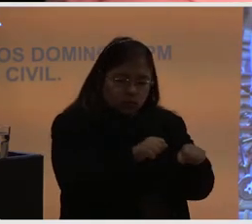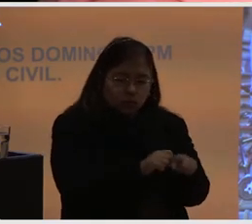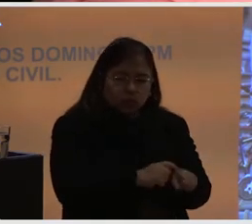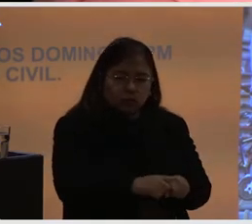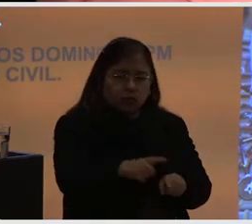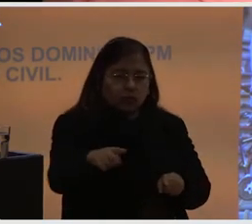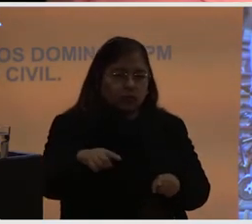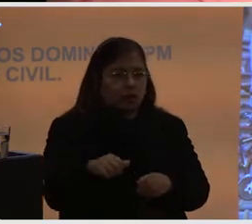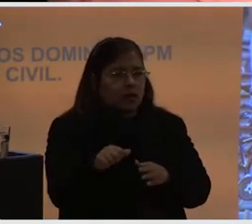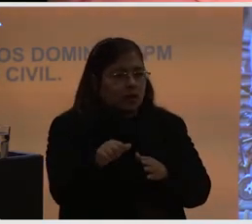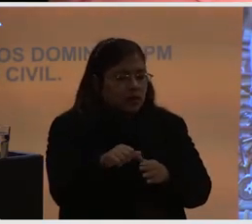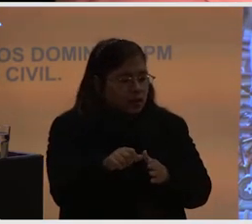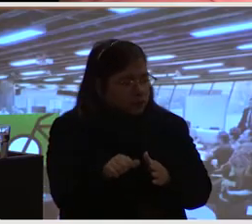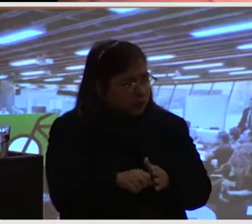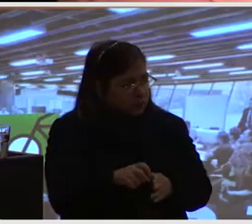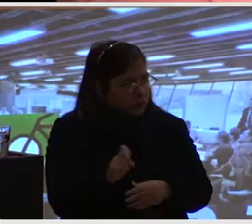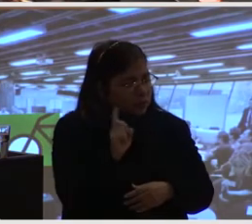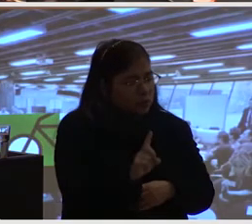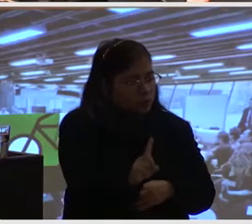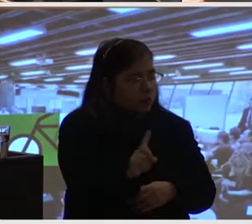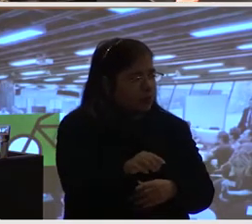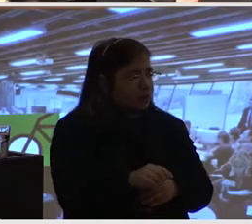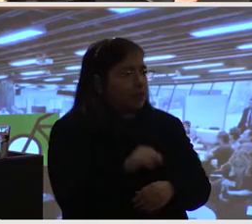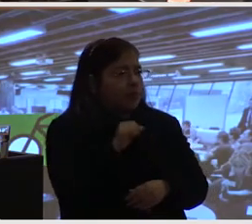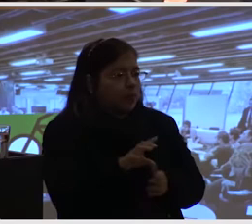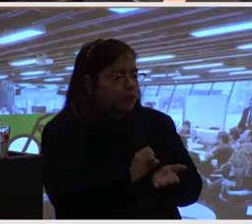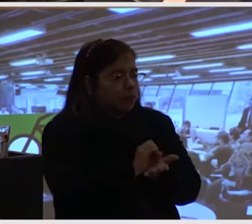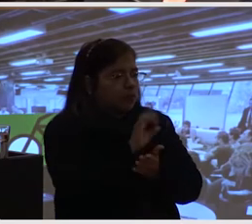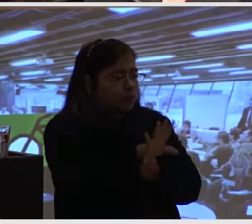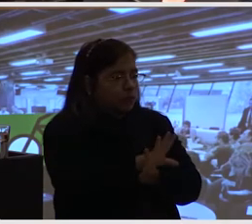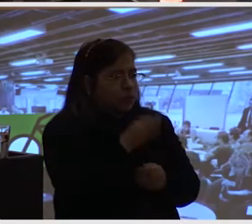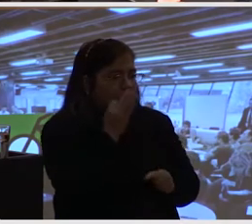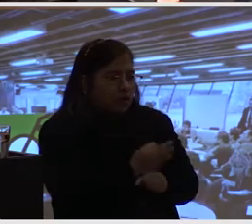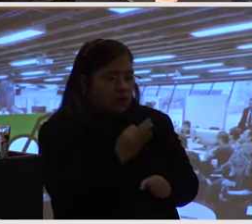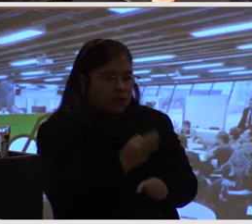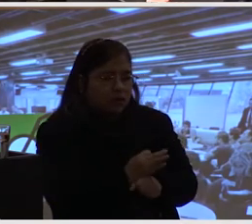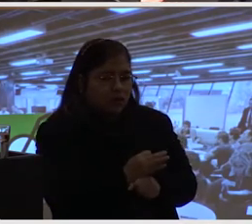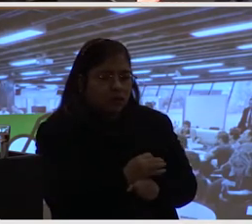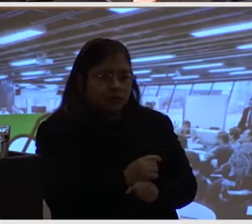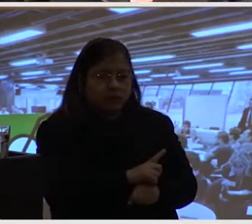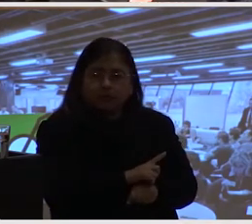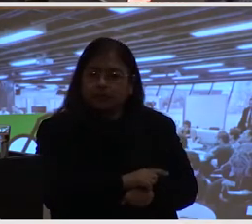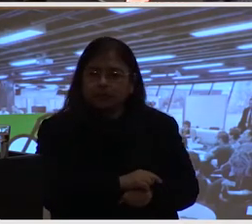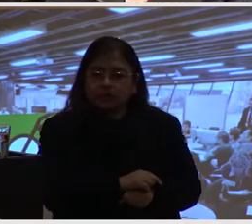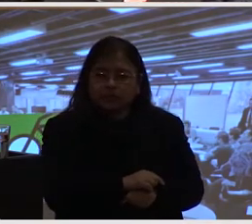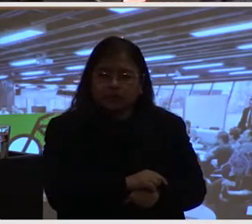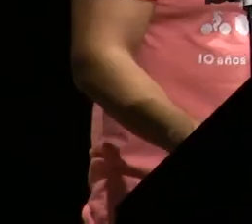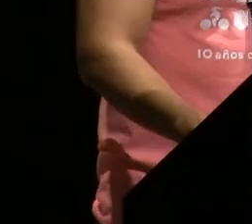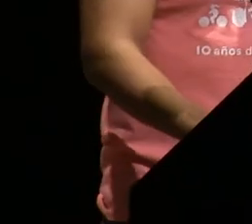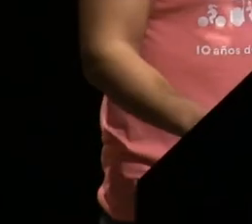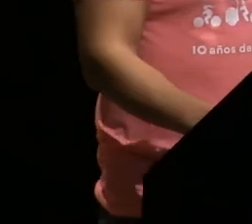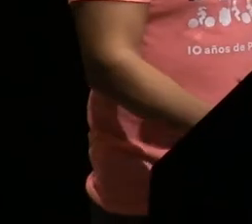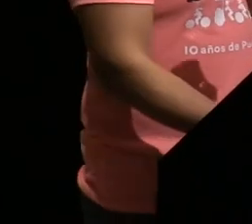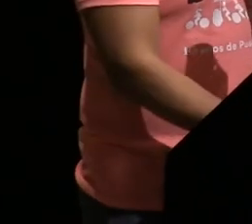pasamos a la otra este también una cosa en la que empezamos después ya desarrollar